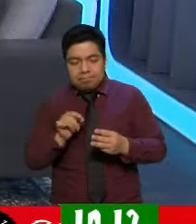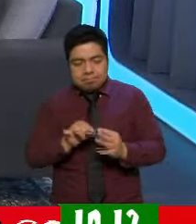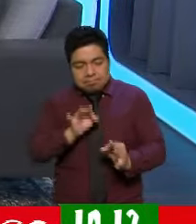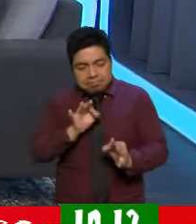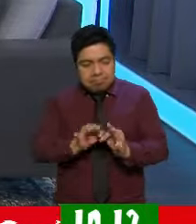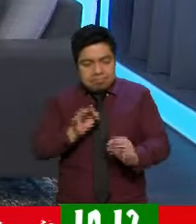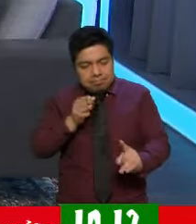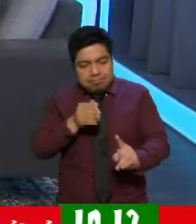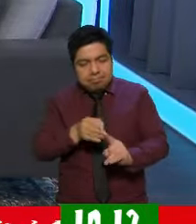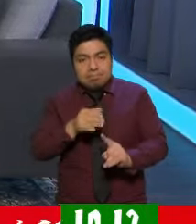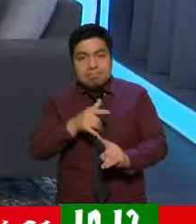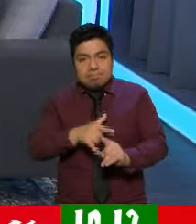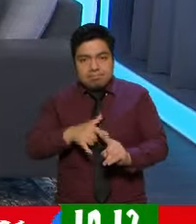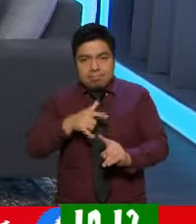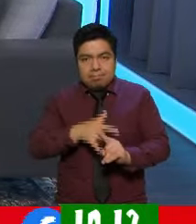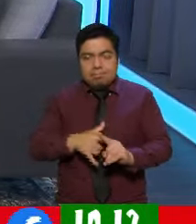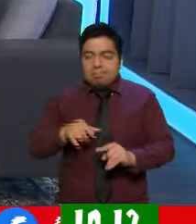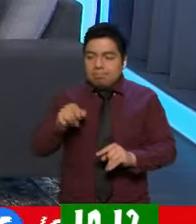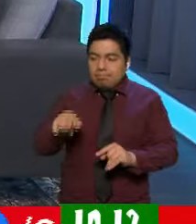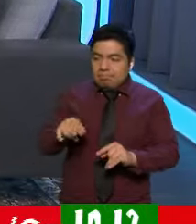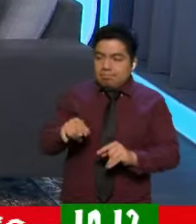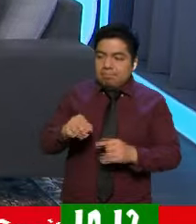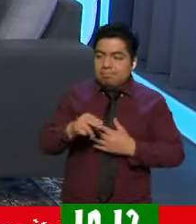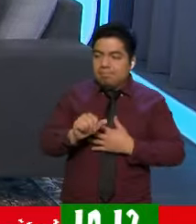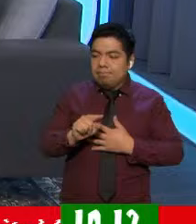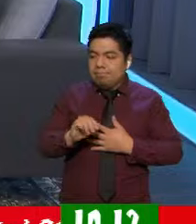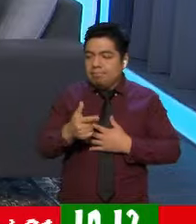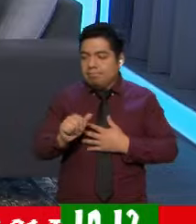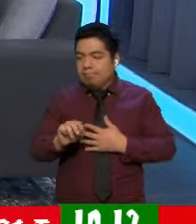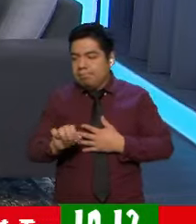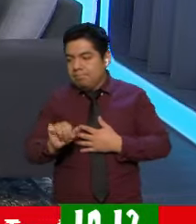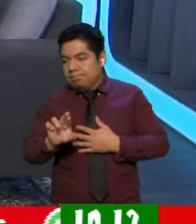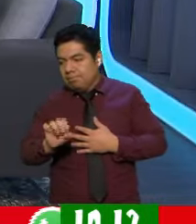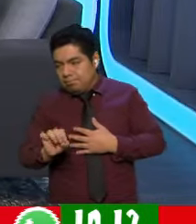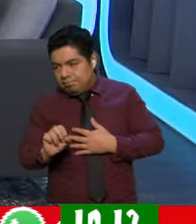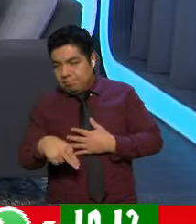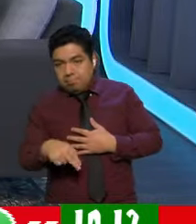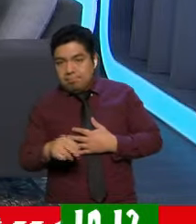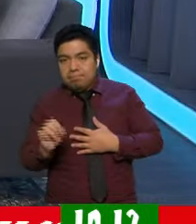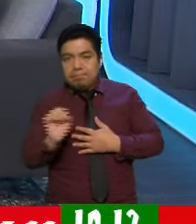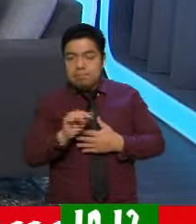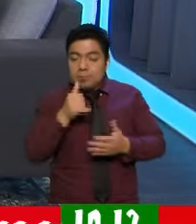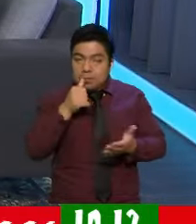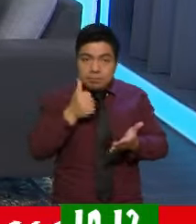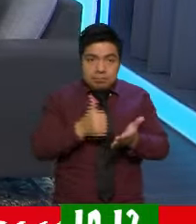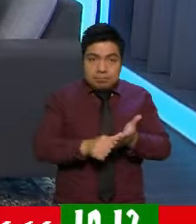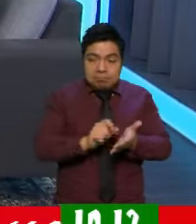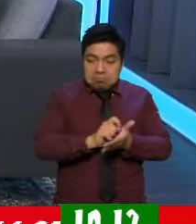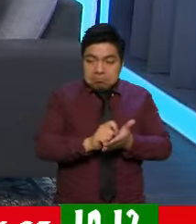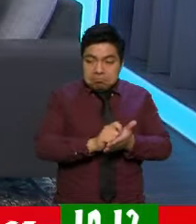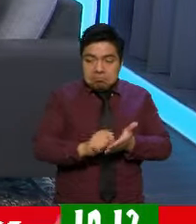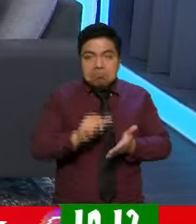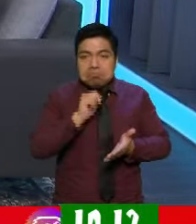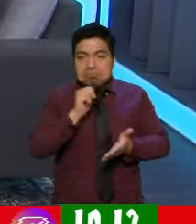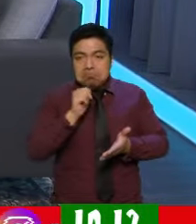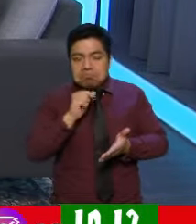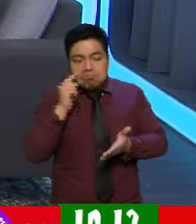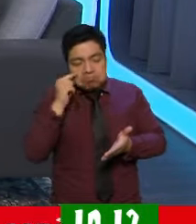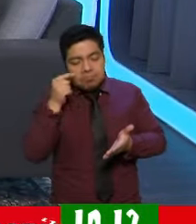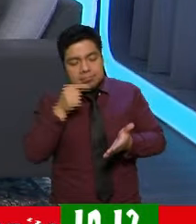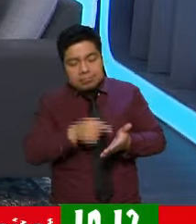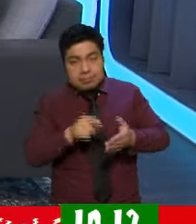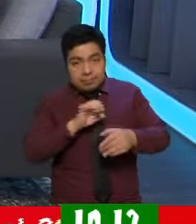que en estos tiempos funciona de maravilla. Nuestra generación no sabe escribir cartas. Atender esa letra en